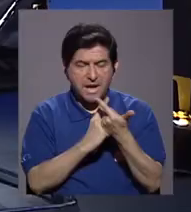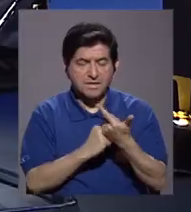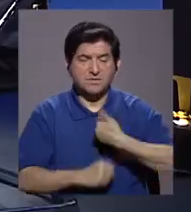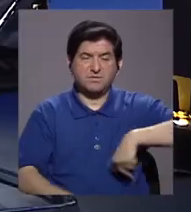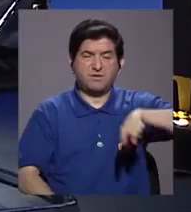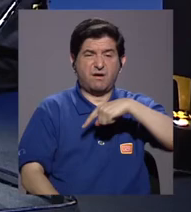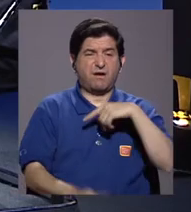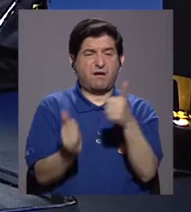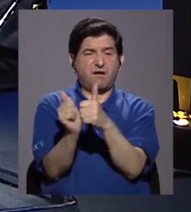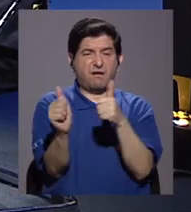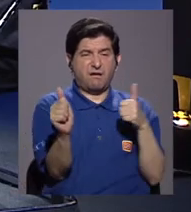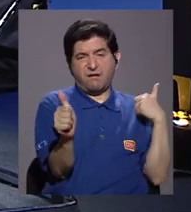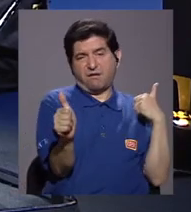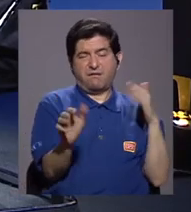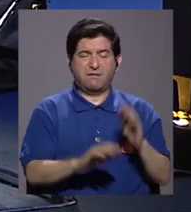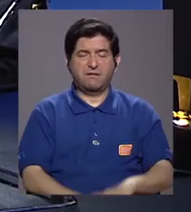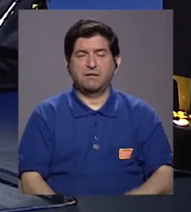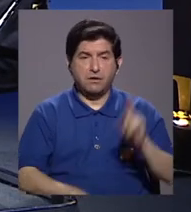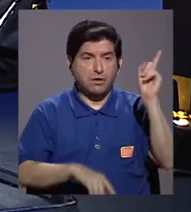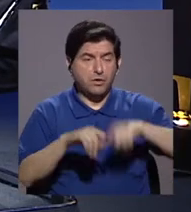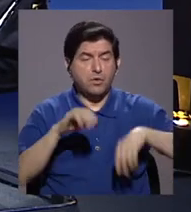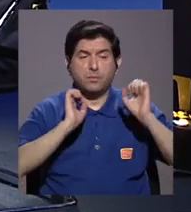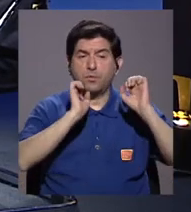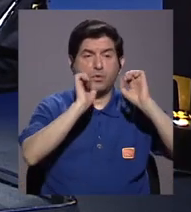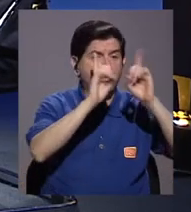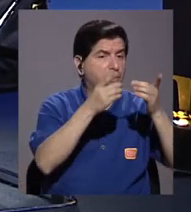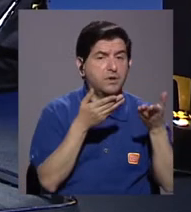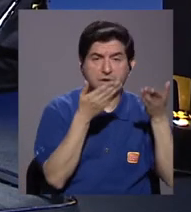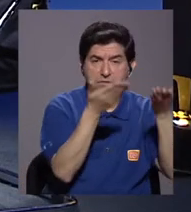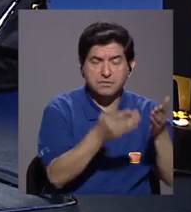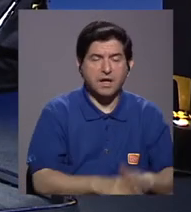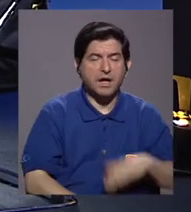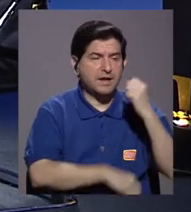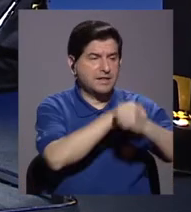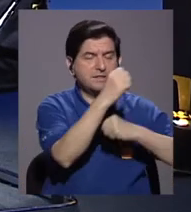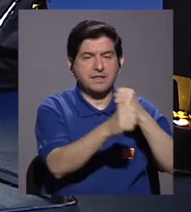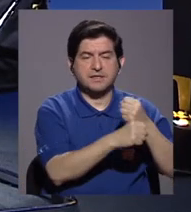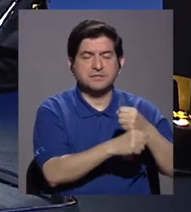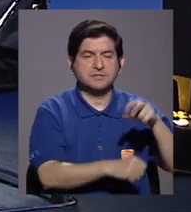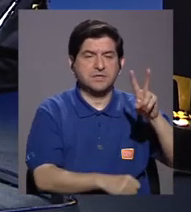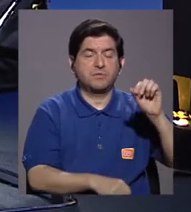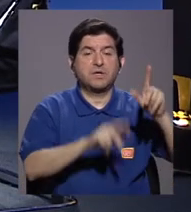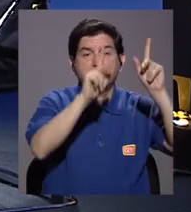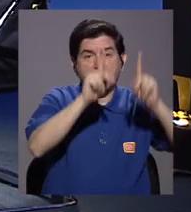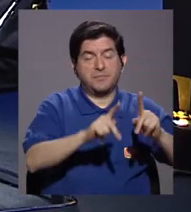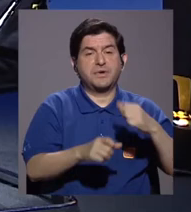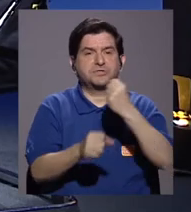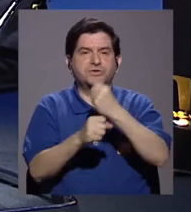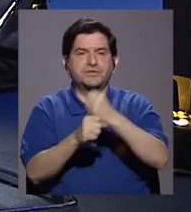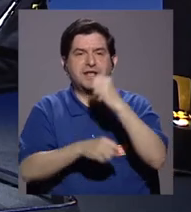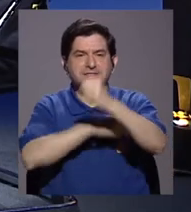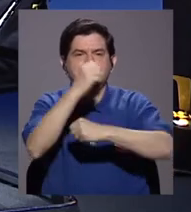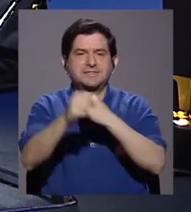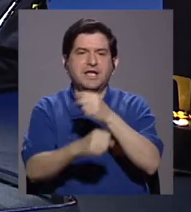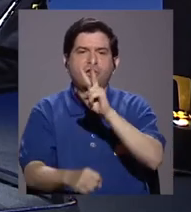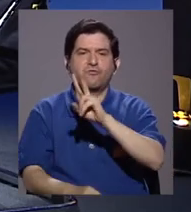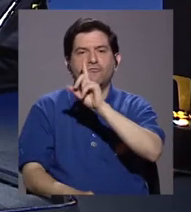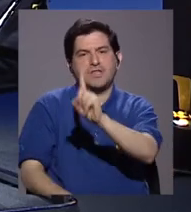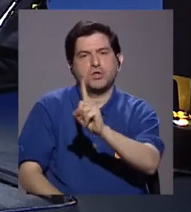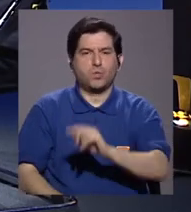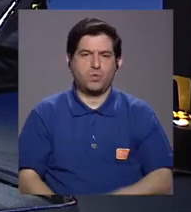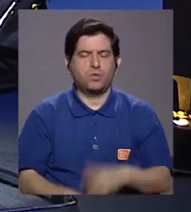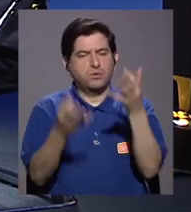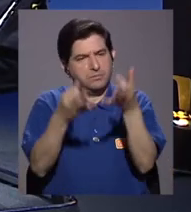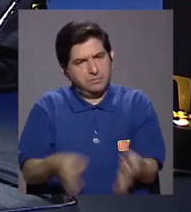consideración y en qué aspectos le puede beneficiar a costa rica el desarrollo de este